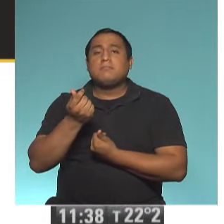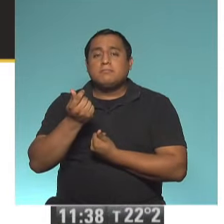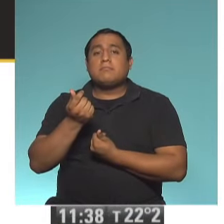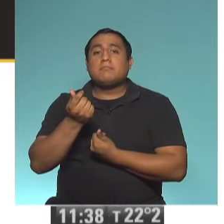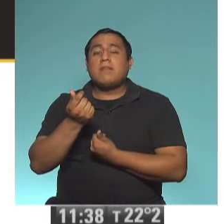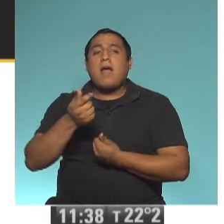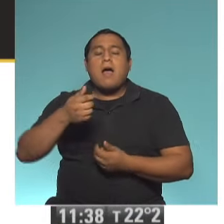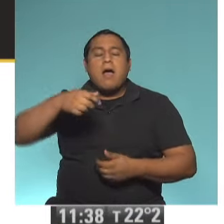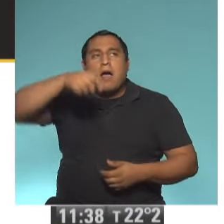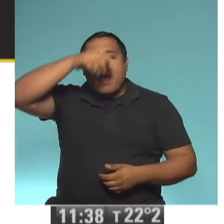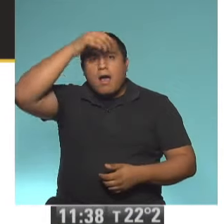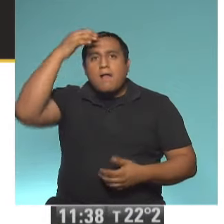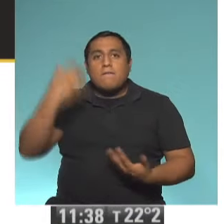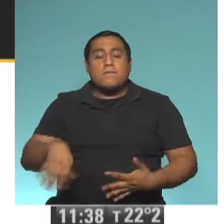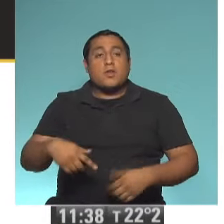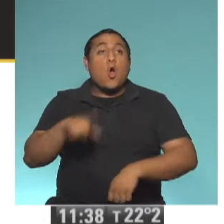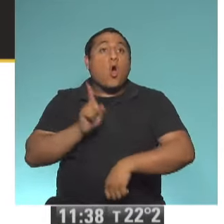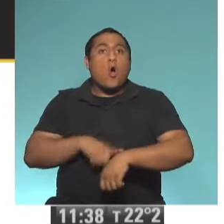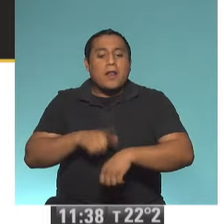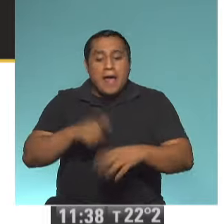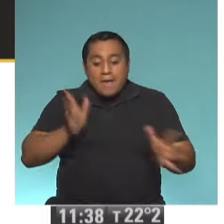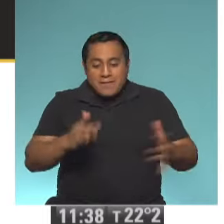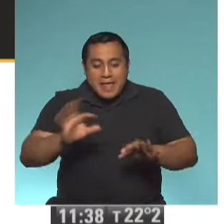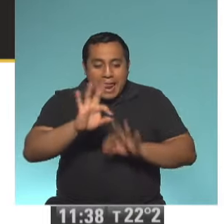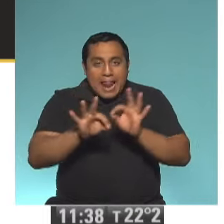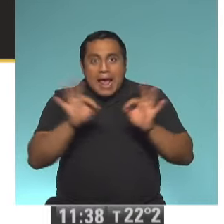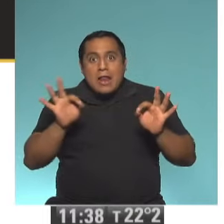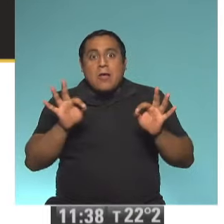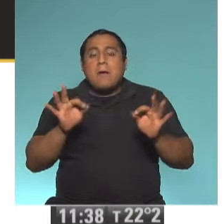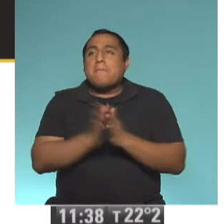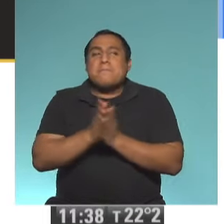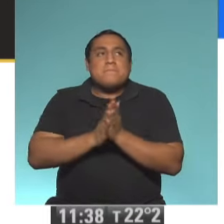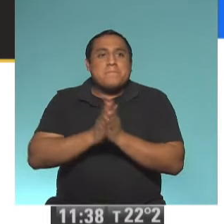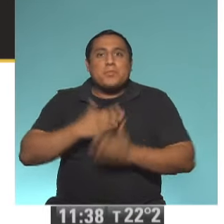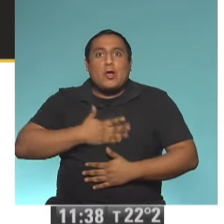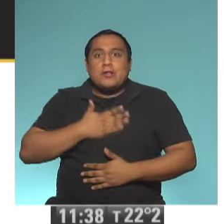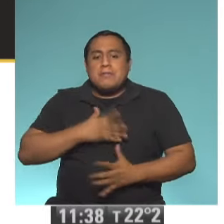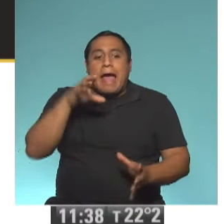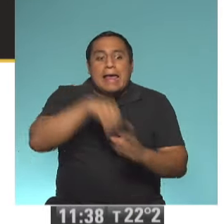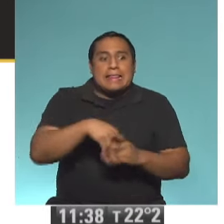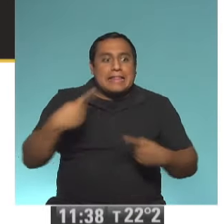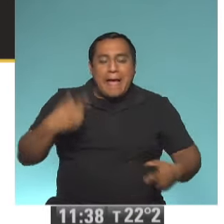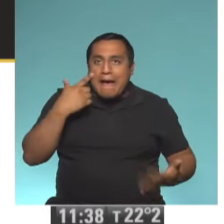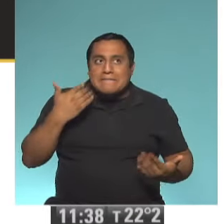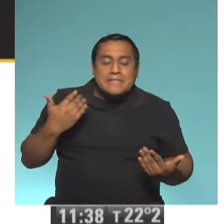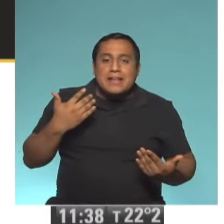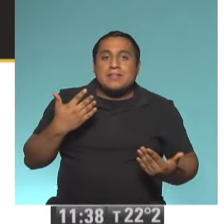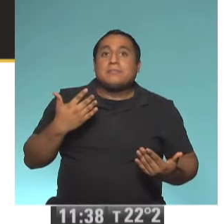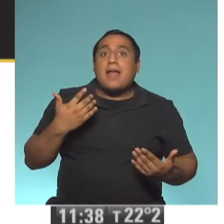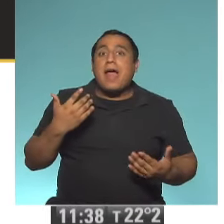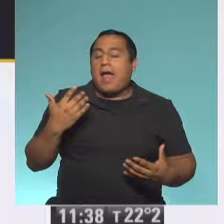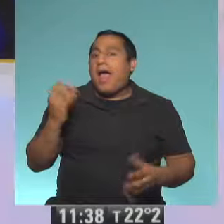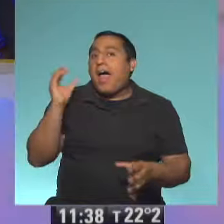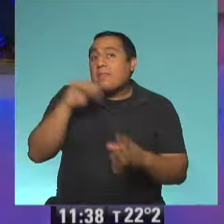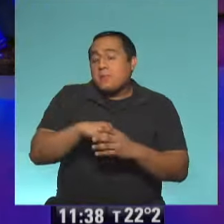Por fin ha llegado la hora de abrir el regalo. Estoy contento de que quieras saber lo que hay dentro.